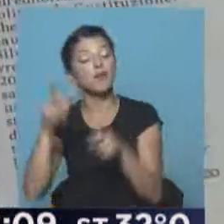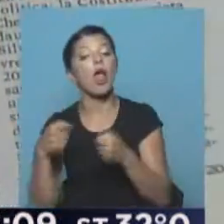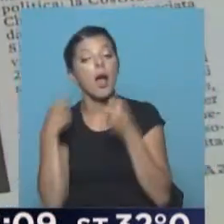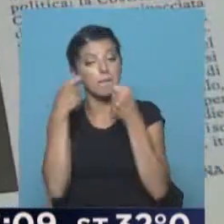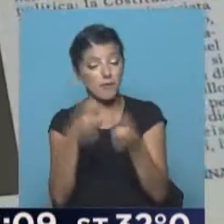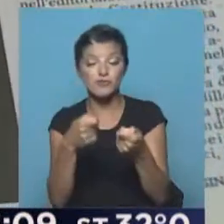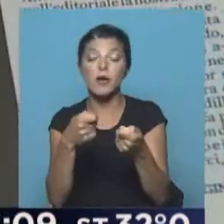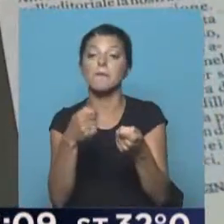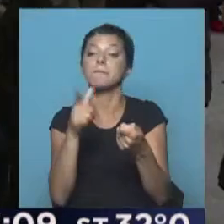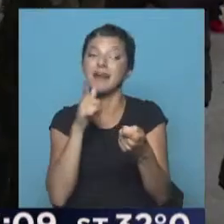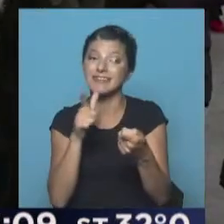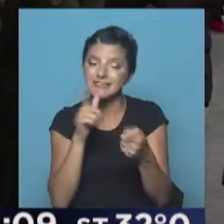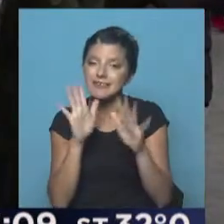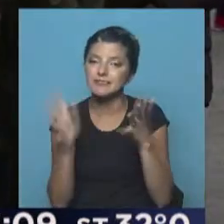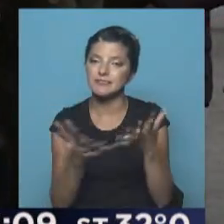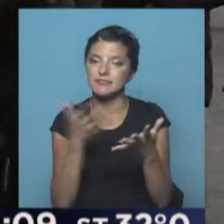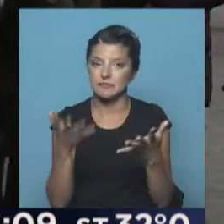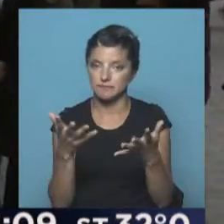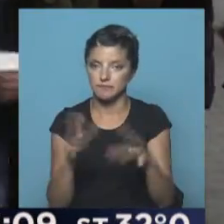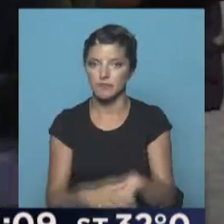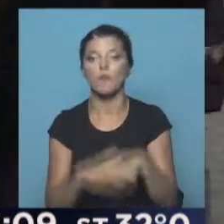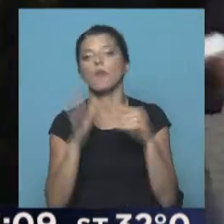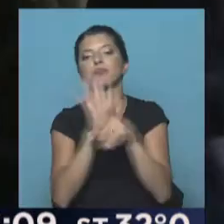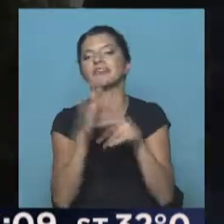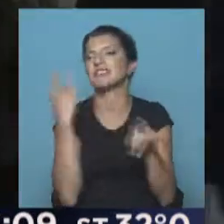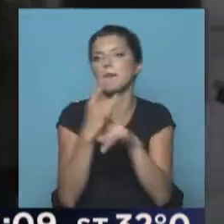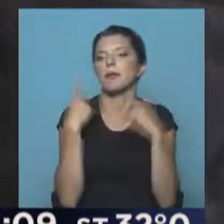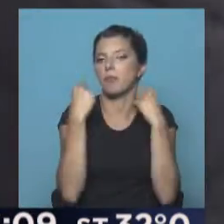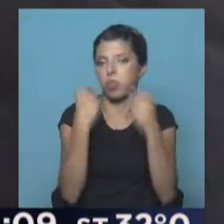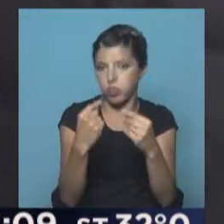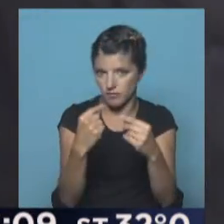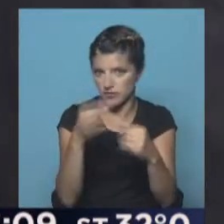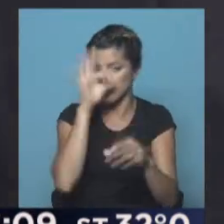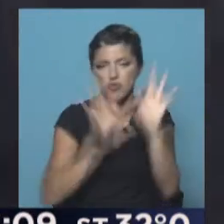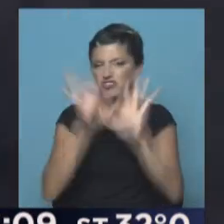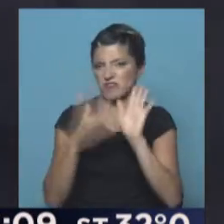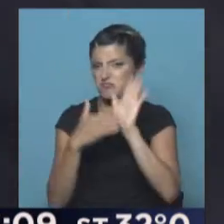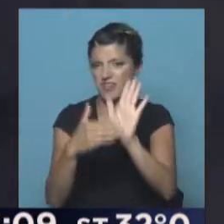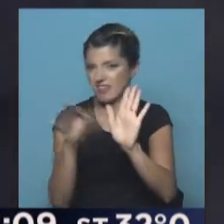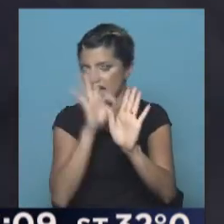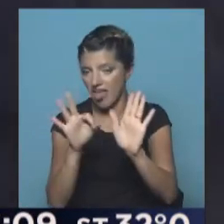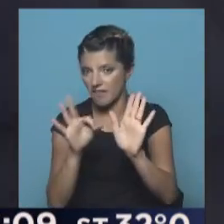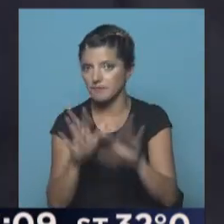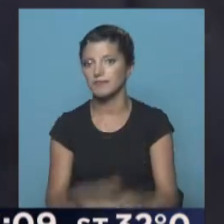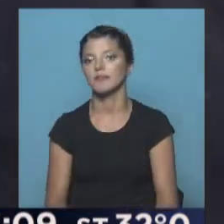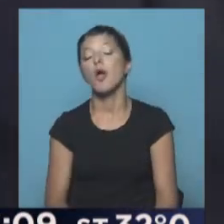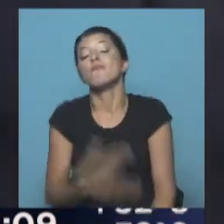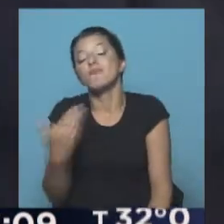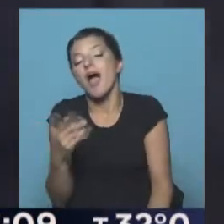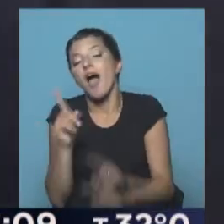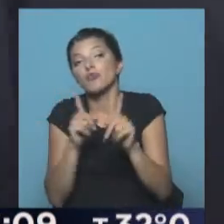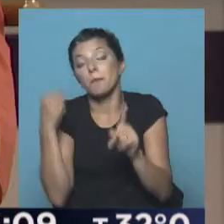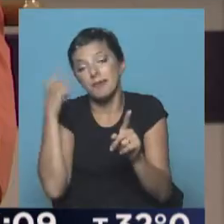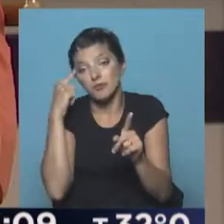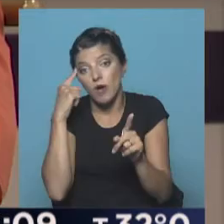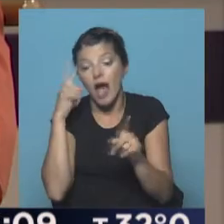estar expresando una pura protesta. Al menos esto es lo que sugiere el hecho de que nadie cambie de opinión respecto, o casi